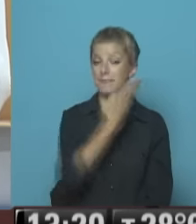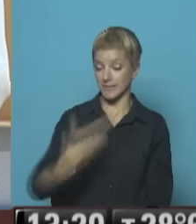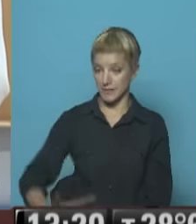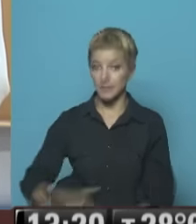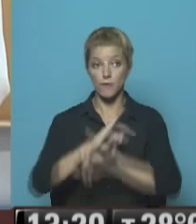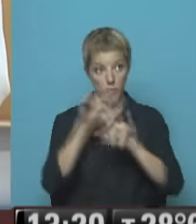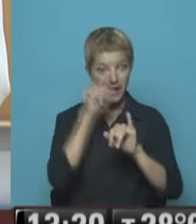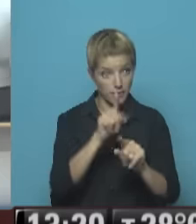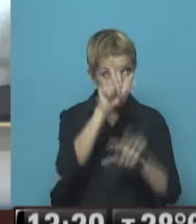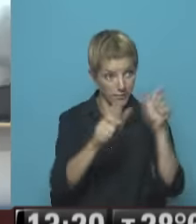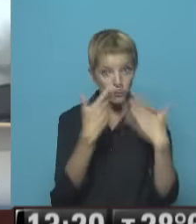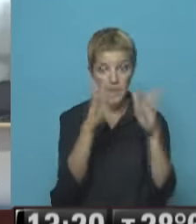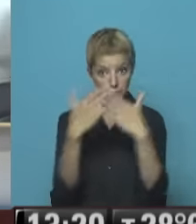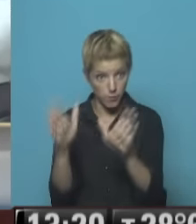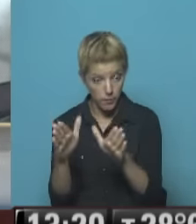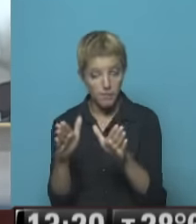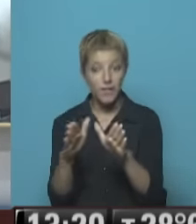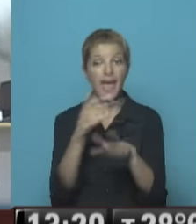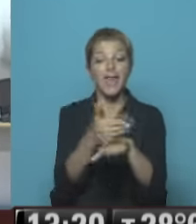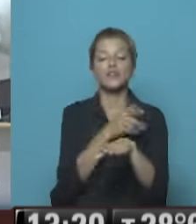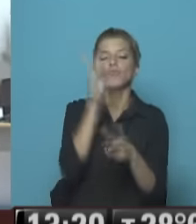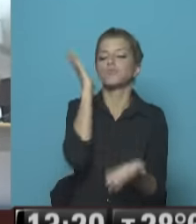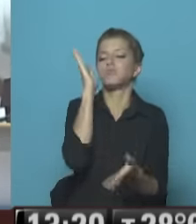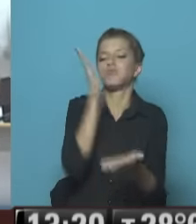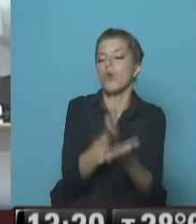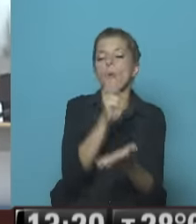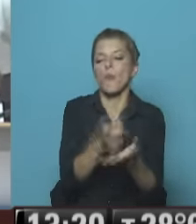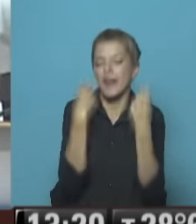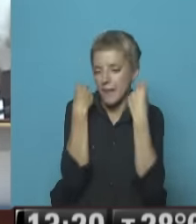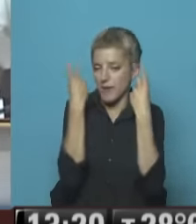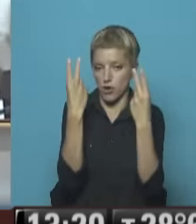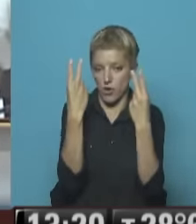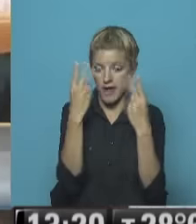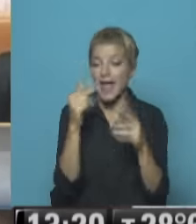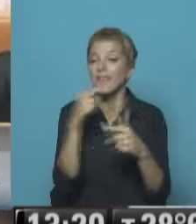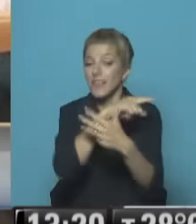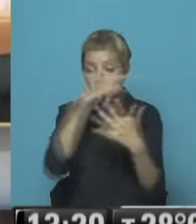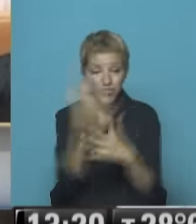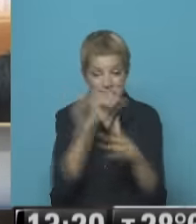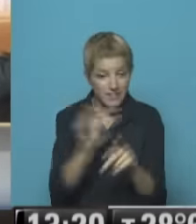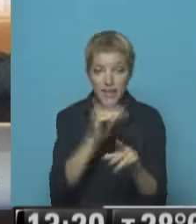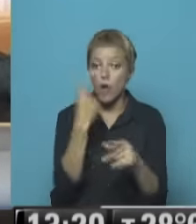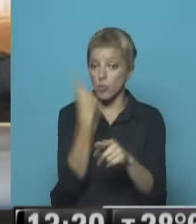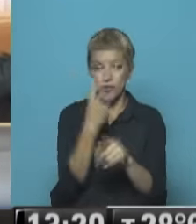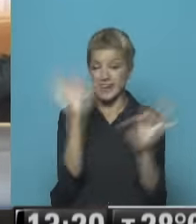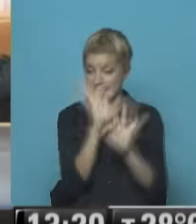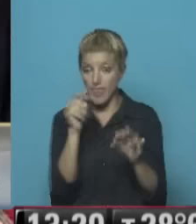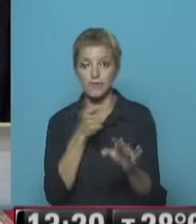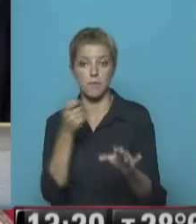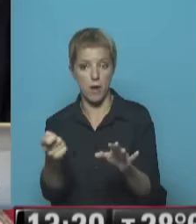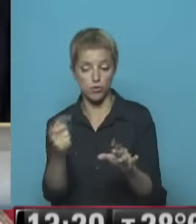los guerrilleros beneficiados estaban condenados por rebelión y que ninguno de ellos había cometido delitos